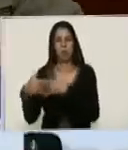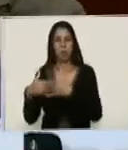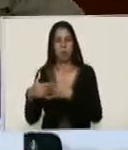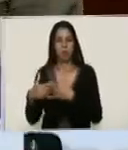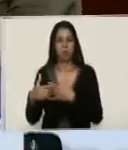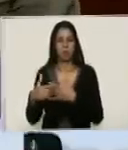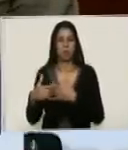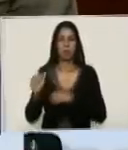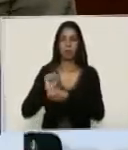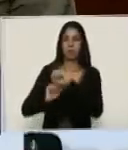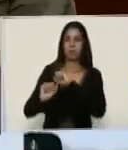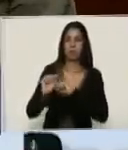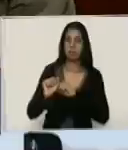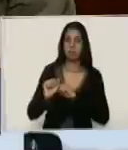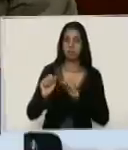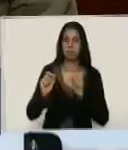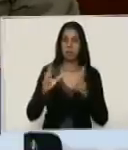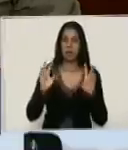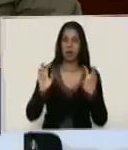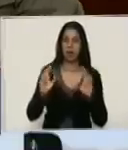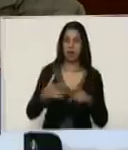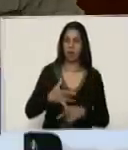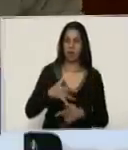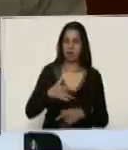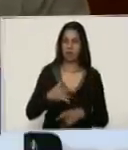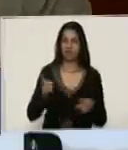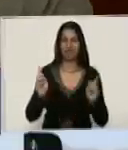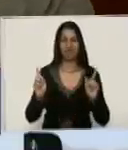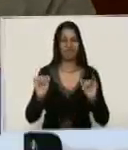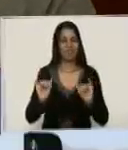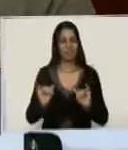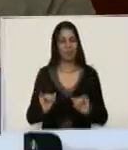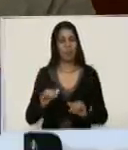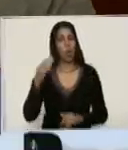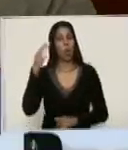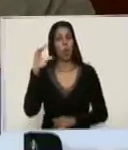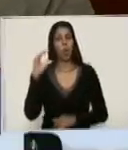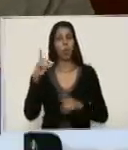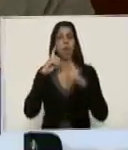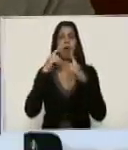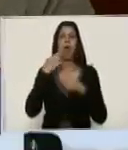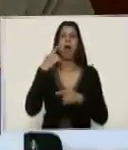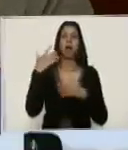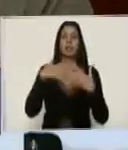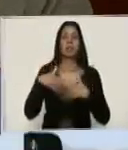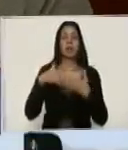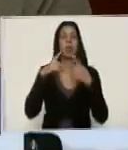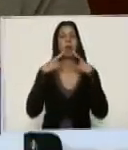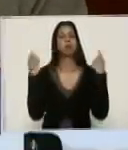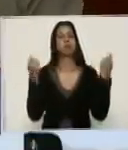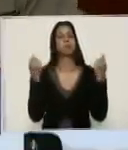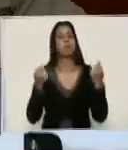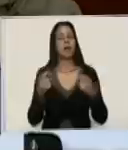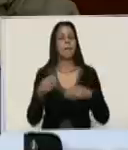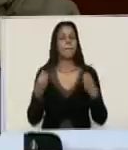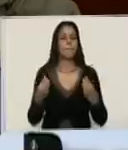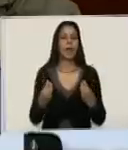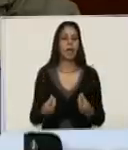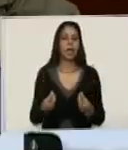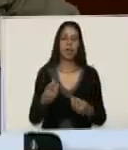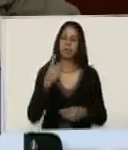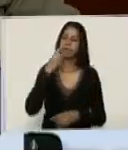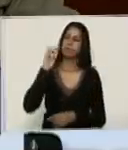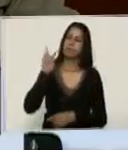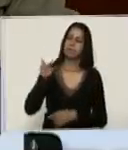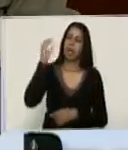Ah, bueno, a nosotros no nos extraña eso. Pero que ya ellos sean tan descarados que lo digan abiertamente, es para revisarlo.